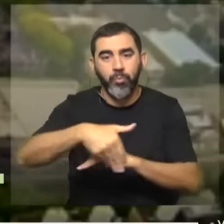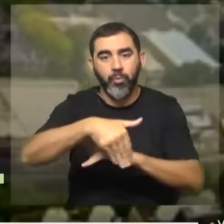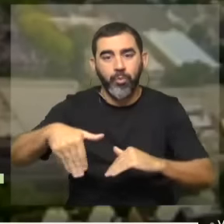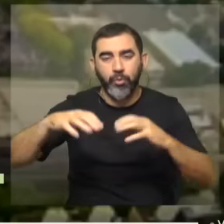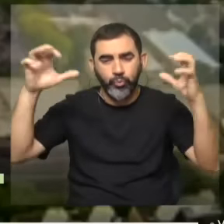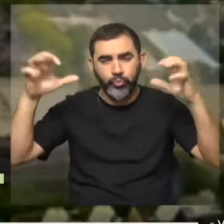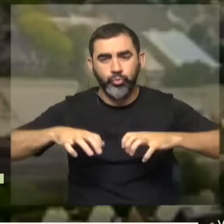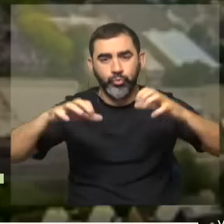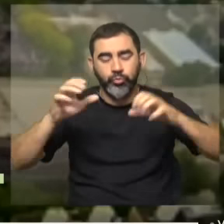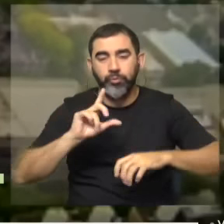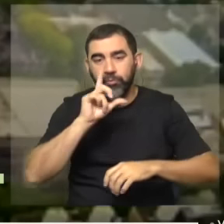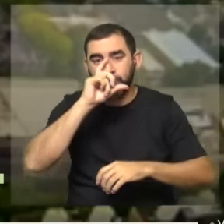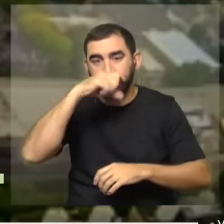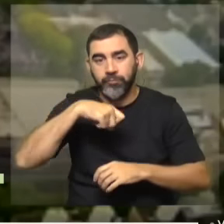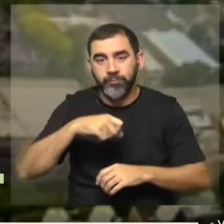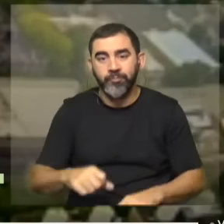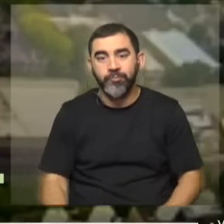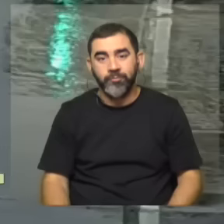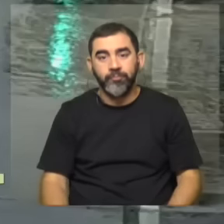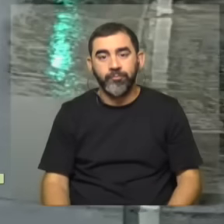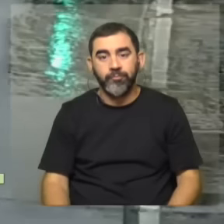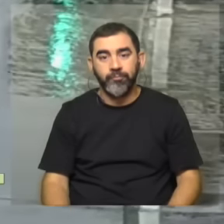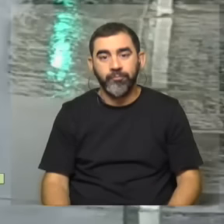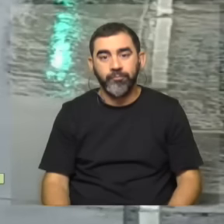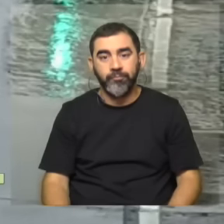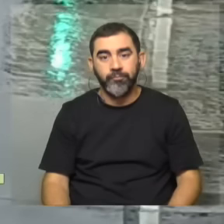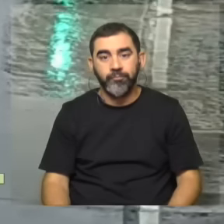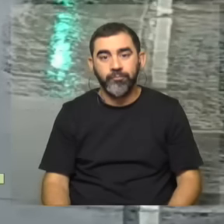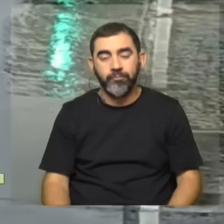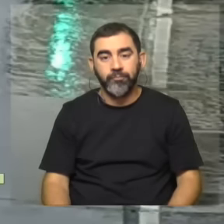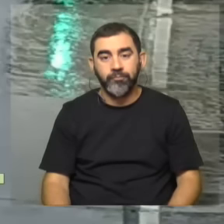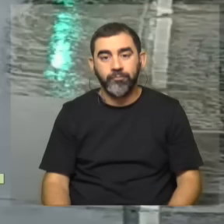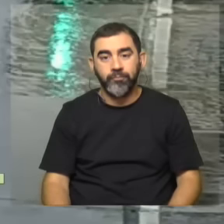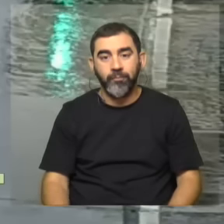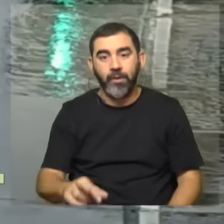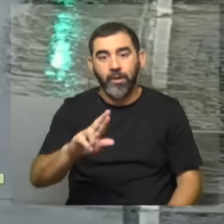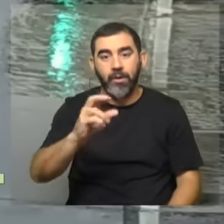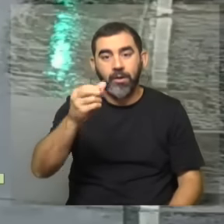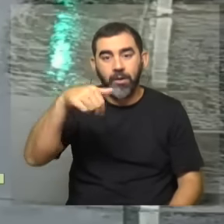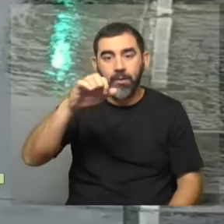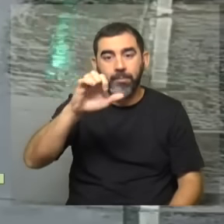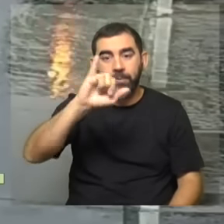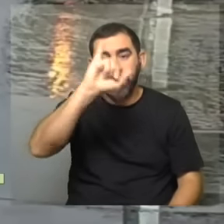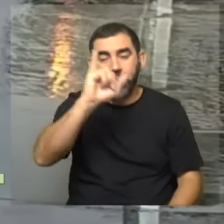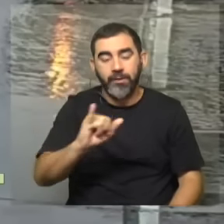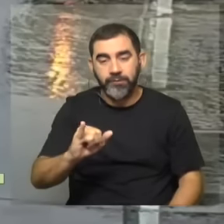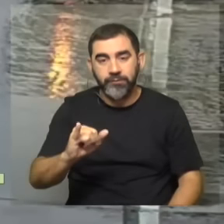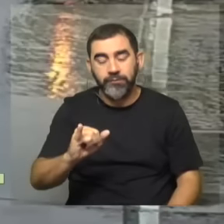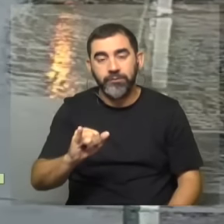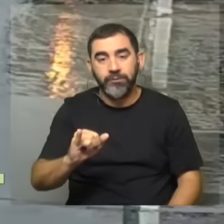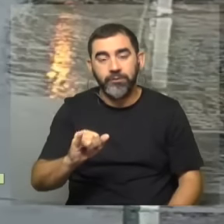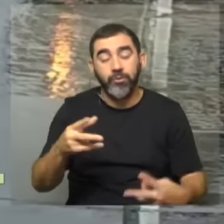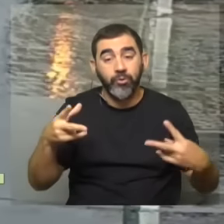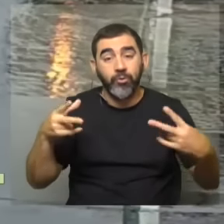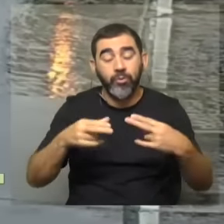decíamos en buena parte de la capital contamos algunos aportes que nos hace el cgm a esta hora Gonzalo Ramírez entre sal Terán y Pablo de María